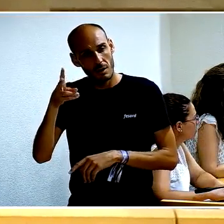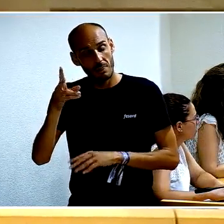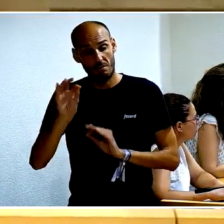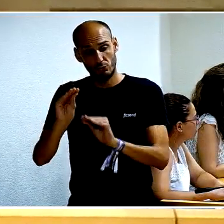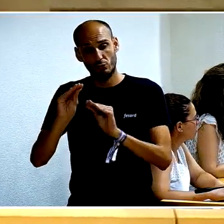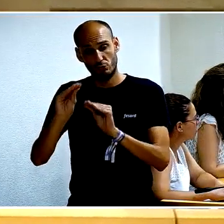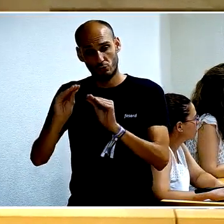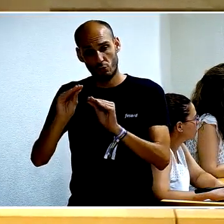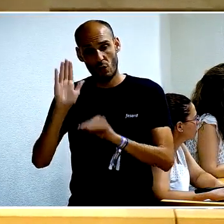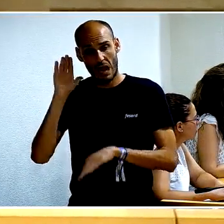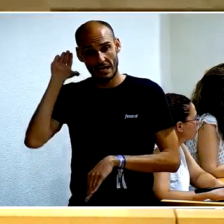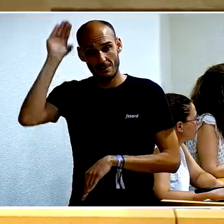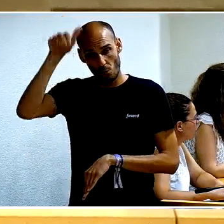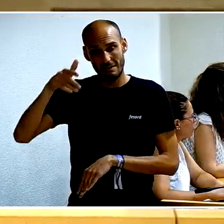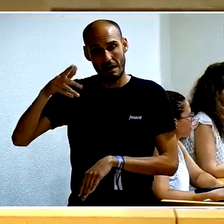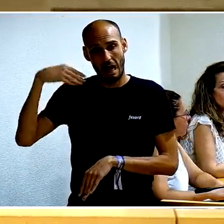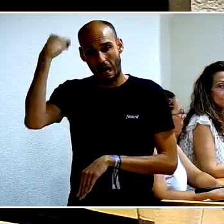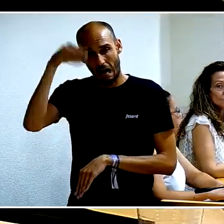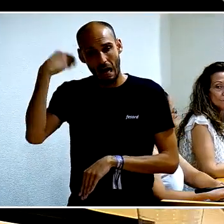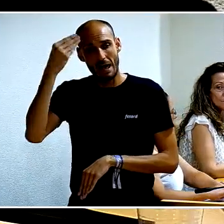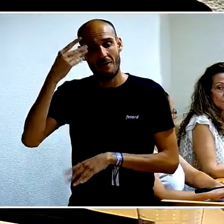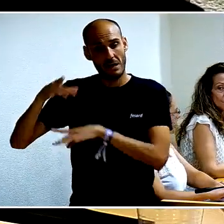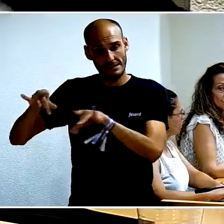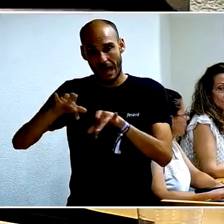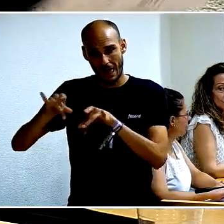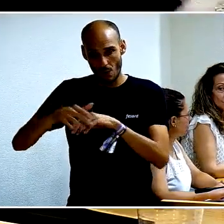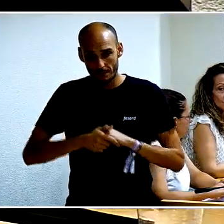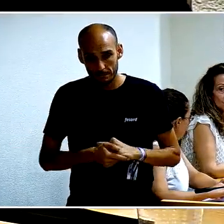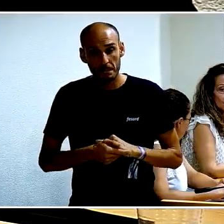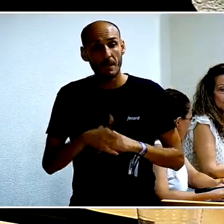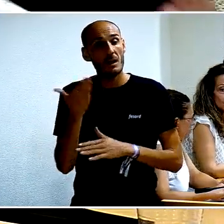República Àrab Saharaui Democràtica. La proposta d'acord és la següent.